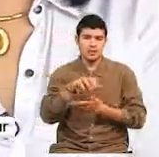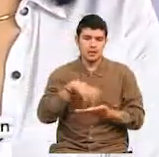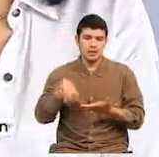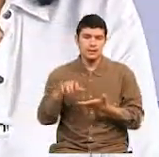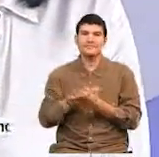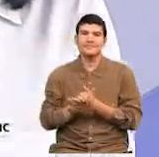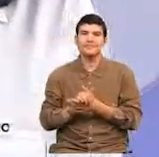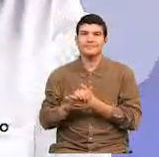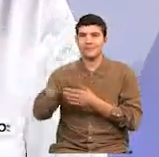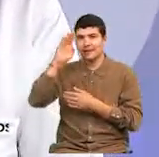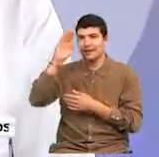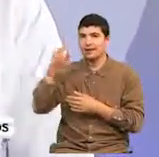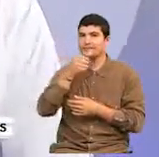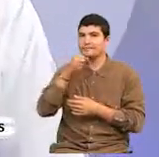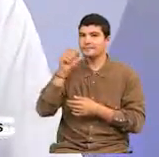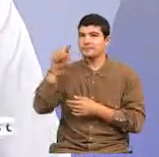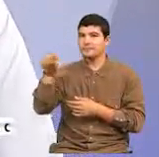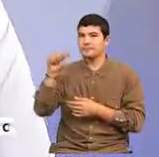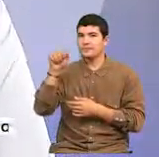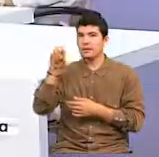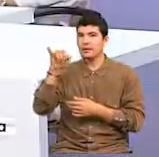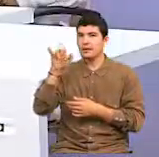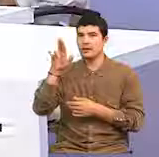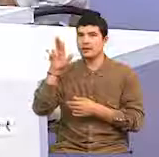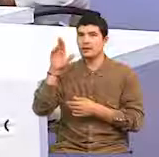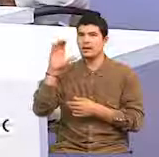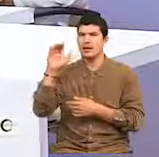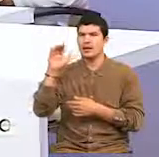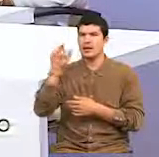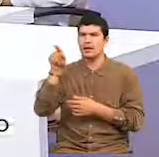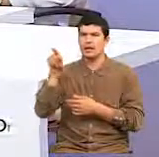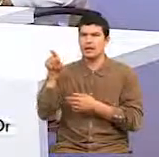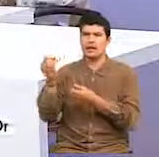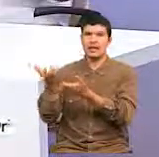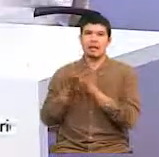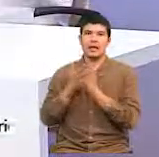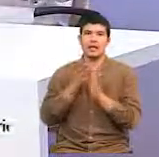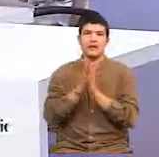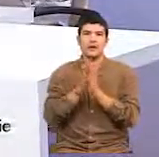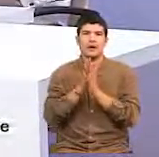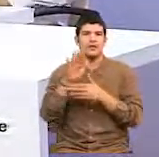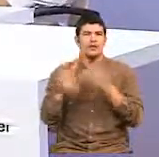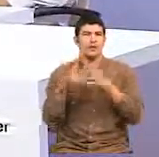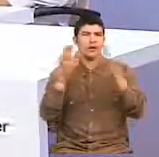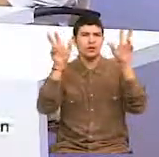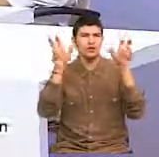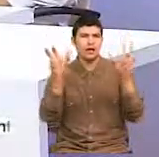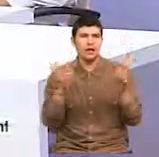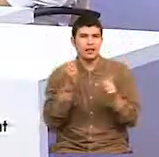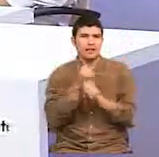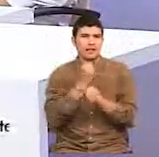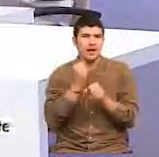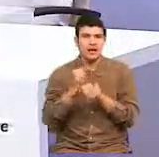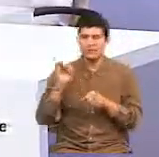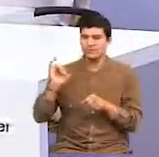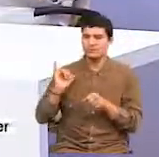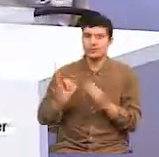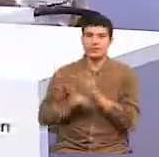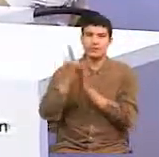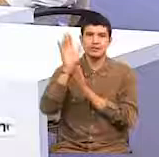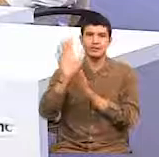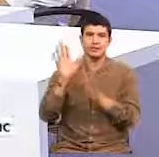general, vamos a saludar a nuestro periodista Samir Castillo, quien nos va a entregar información sobre todo el trabajo que el Ejército Nacional viene desarrollando en el